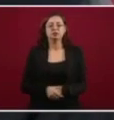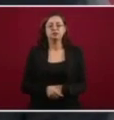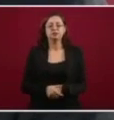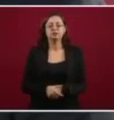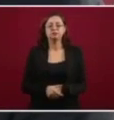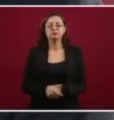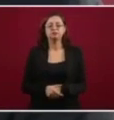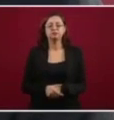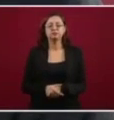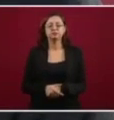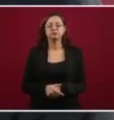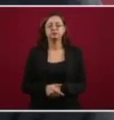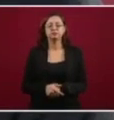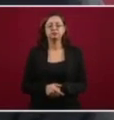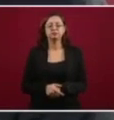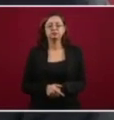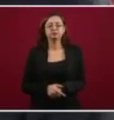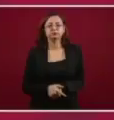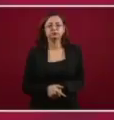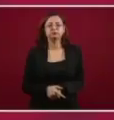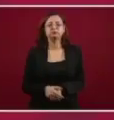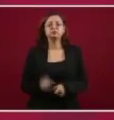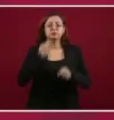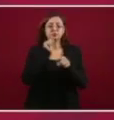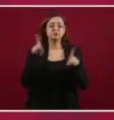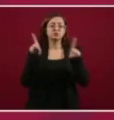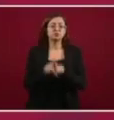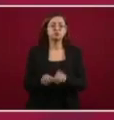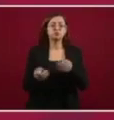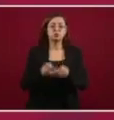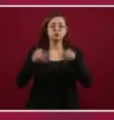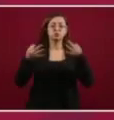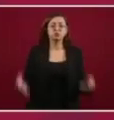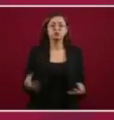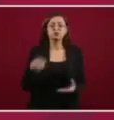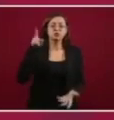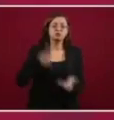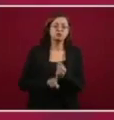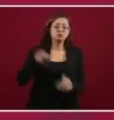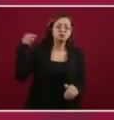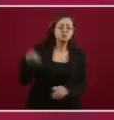Estamos trabajando en los campos petroleros.